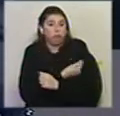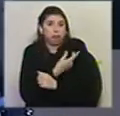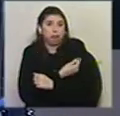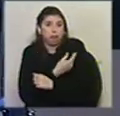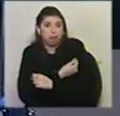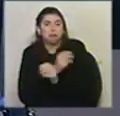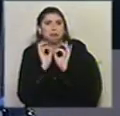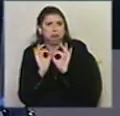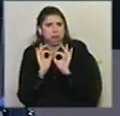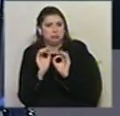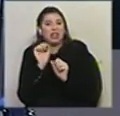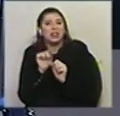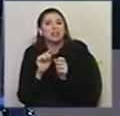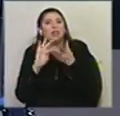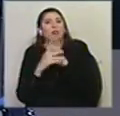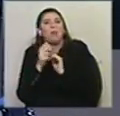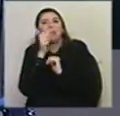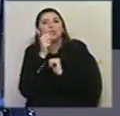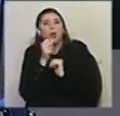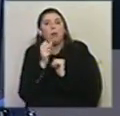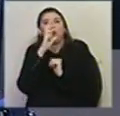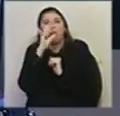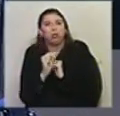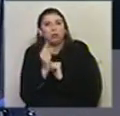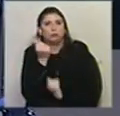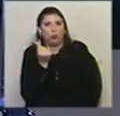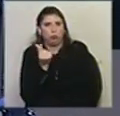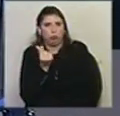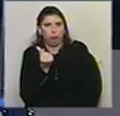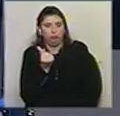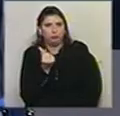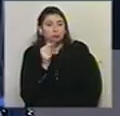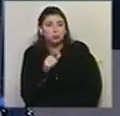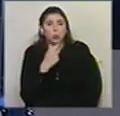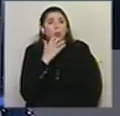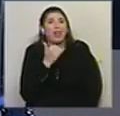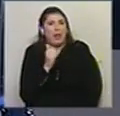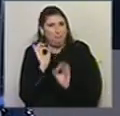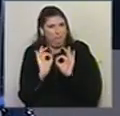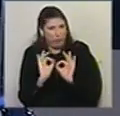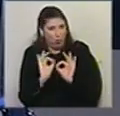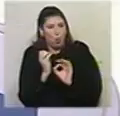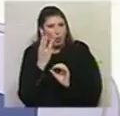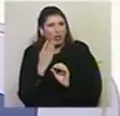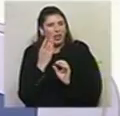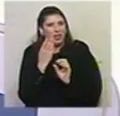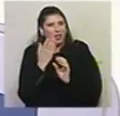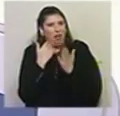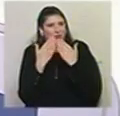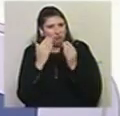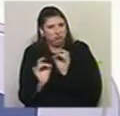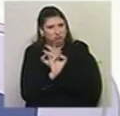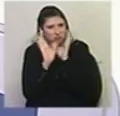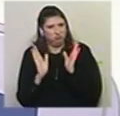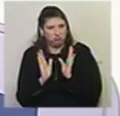vía resolver el tema de bajar los costos. Te pongo un ejemplo concreto, porque en esto hay que hablar con mucha claridad.